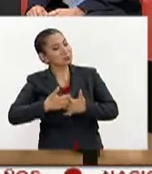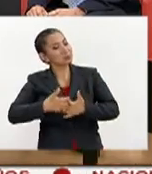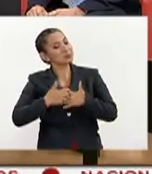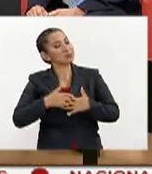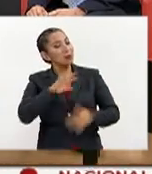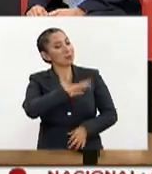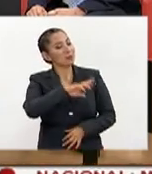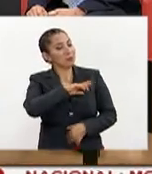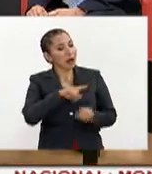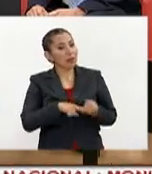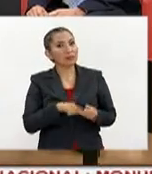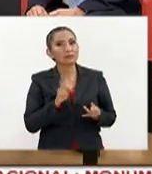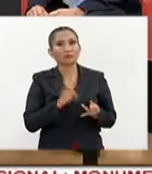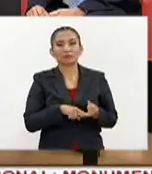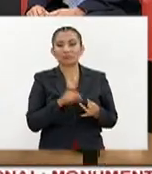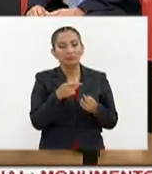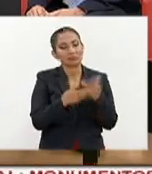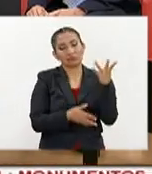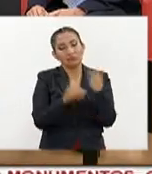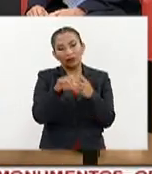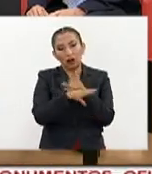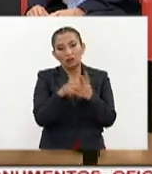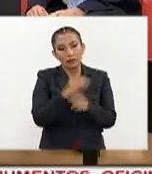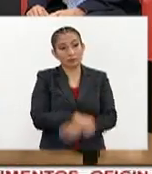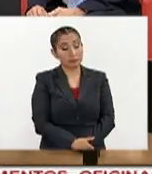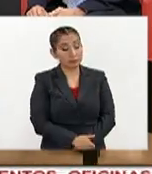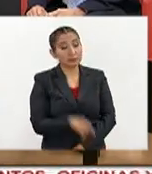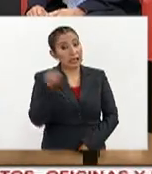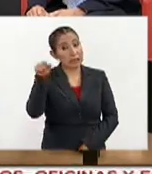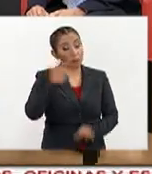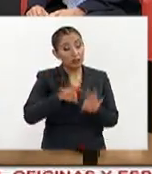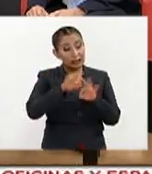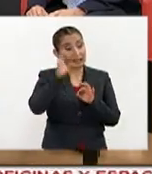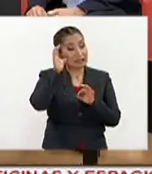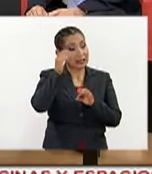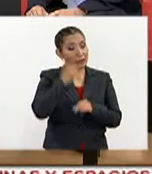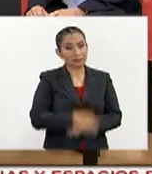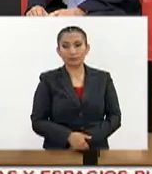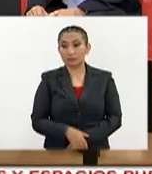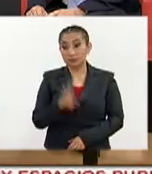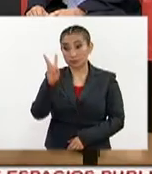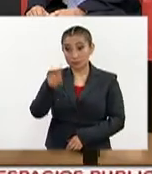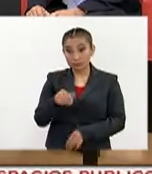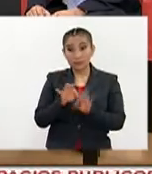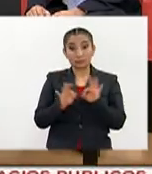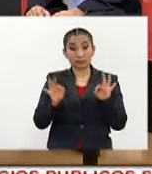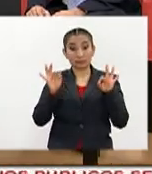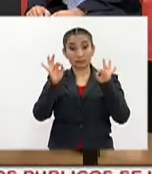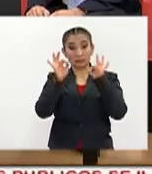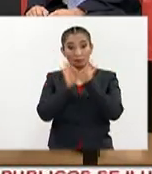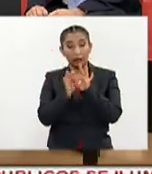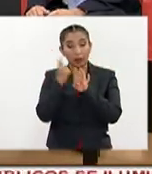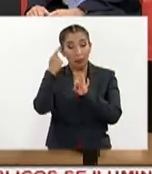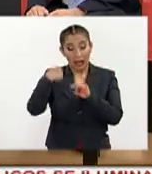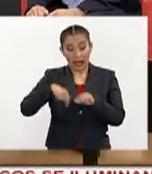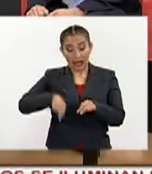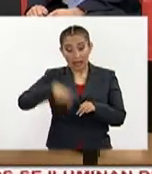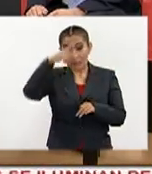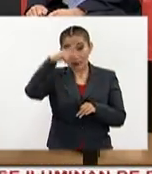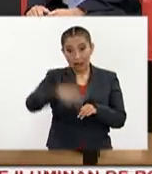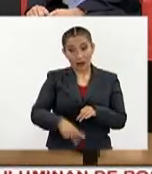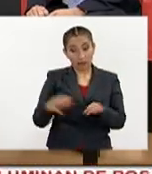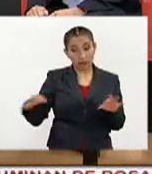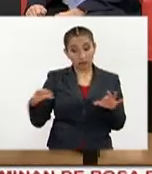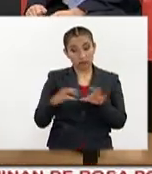sector privado, entre otros aspectos, ¿no? Entonces, de ahí la importancia. No, de ahí la importancia también hacia nuestro país, ¿no?